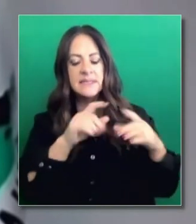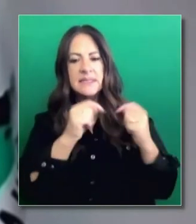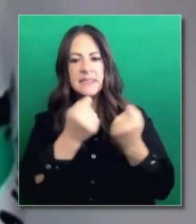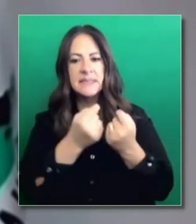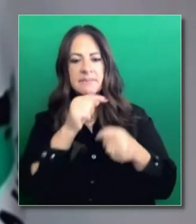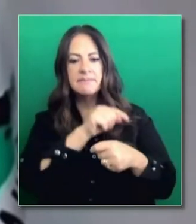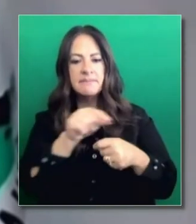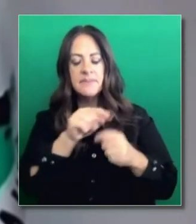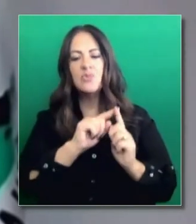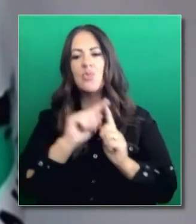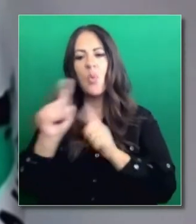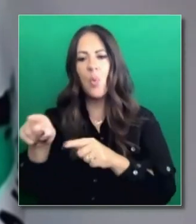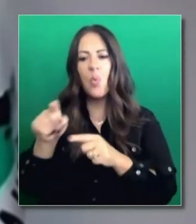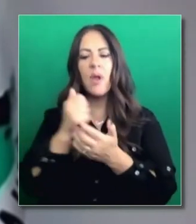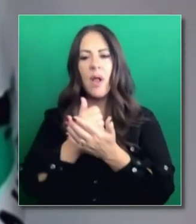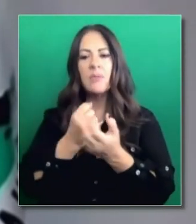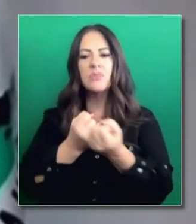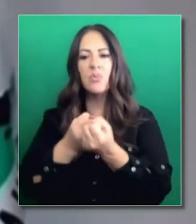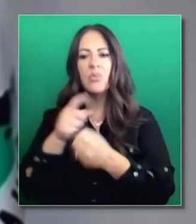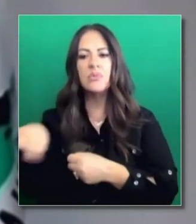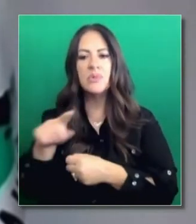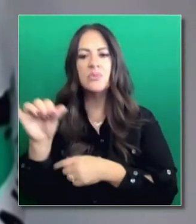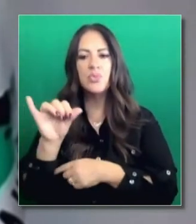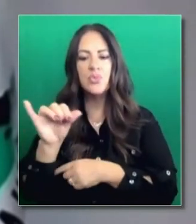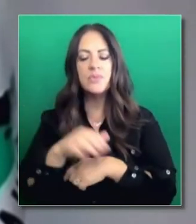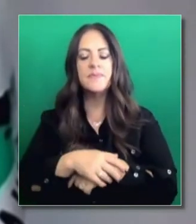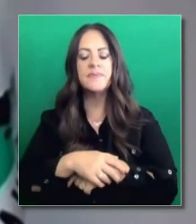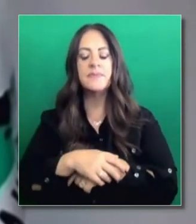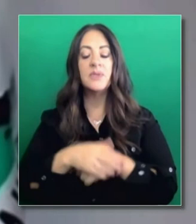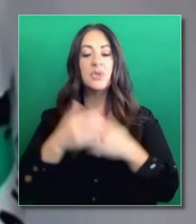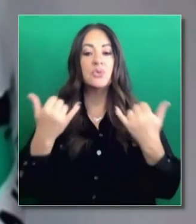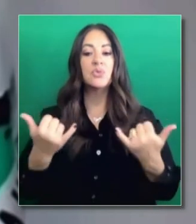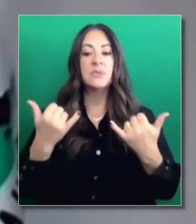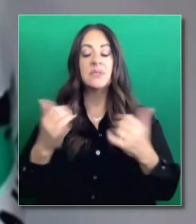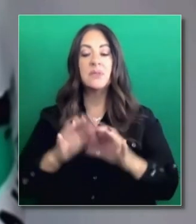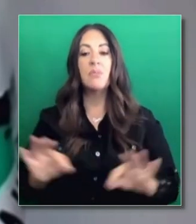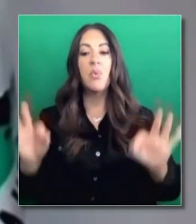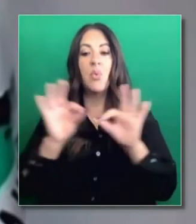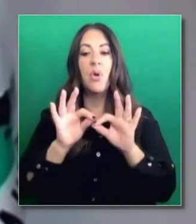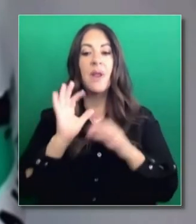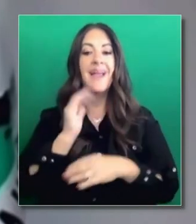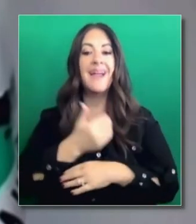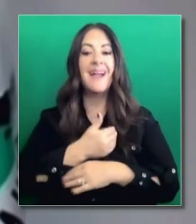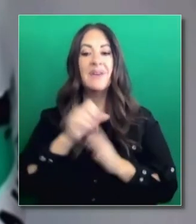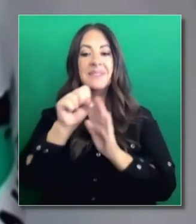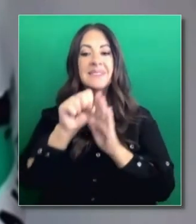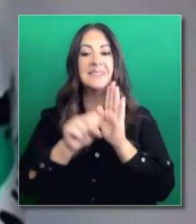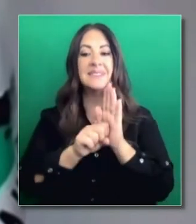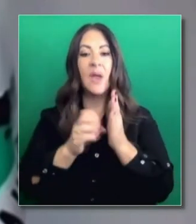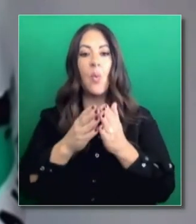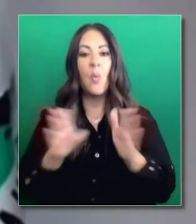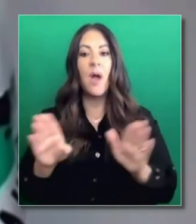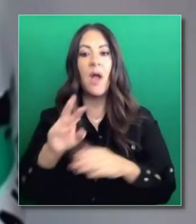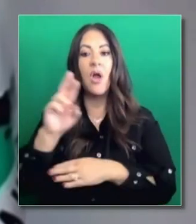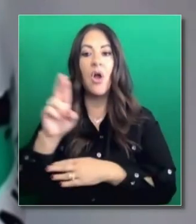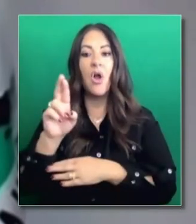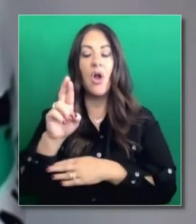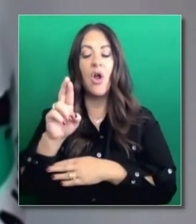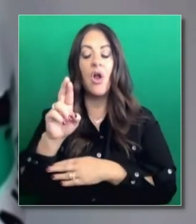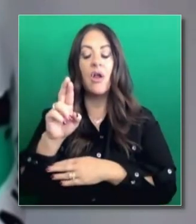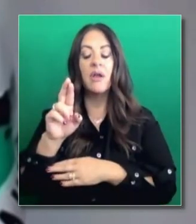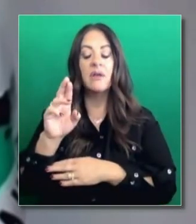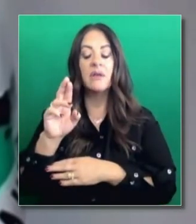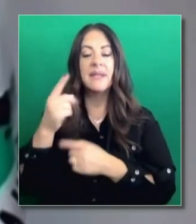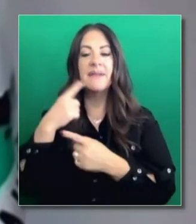de Defensa. Todas estas entidades han sido identificadas. El día de hoy es una fecha muy